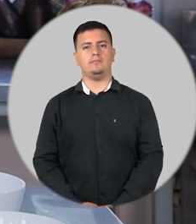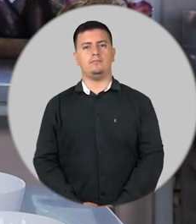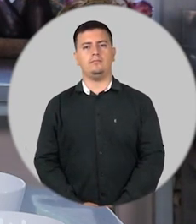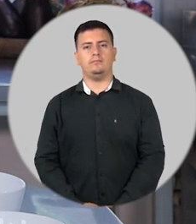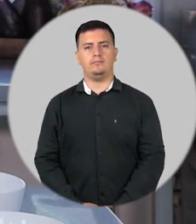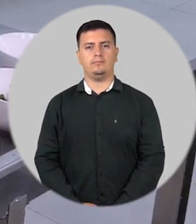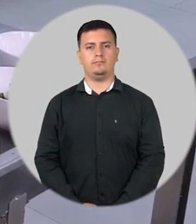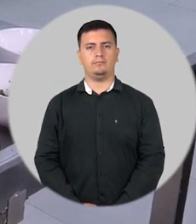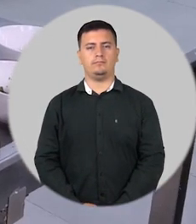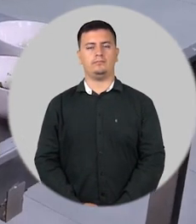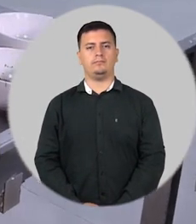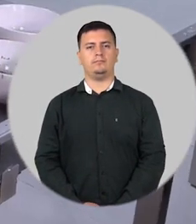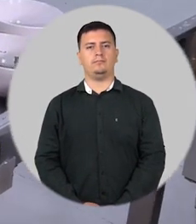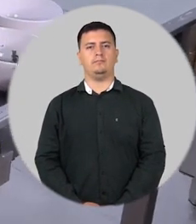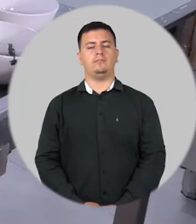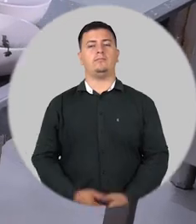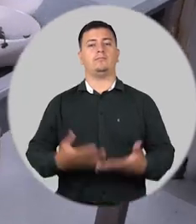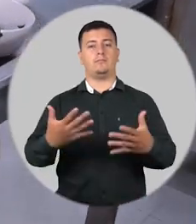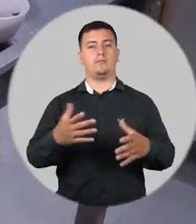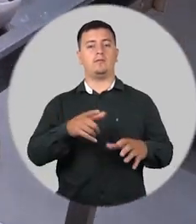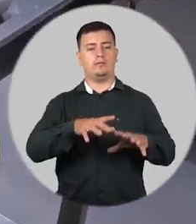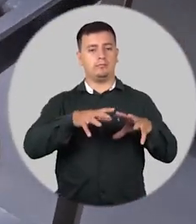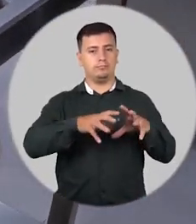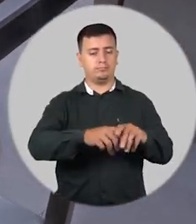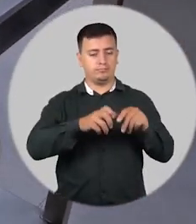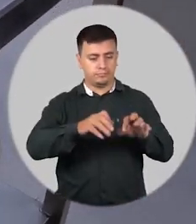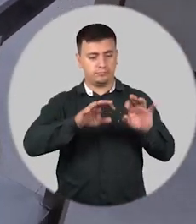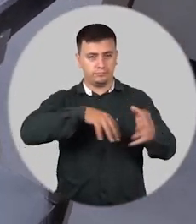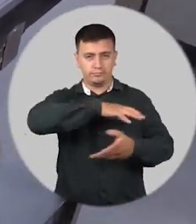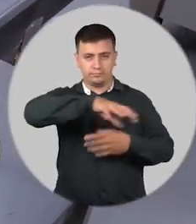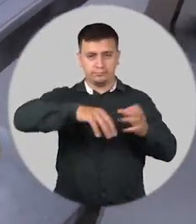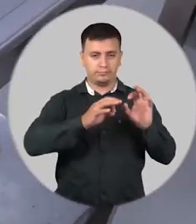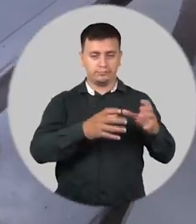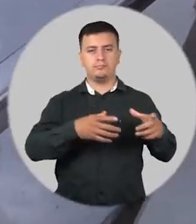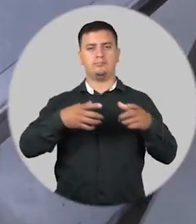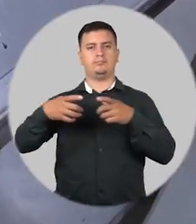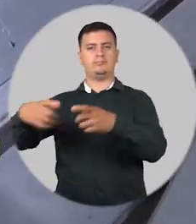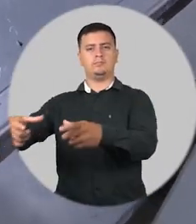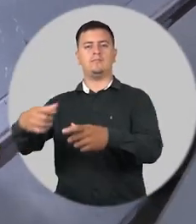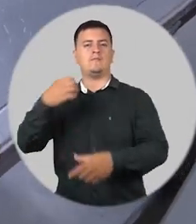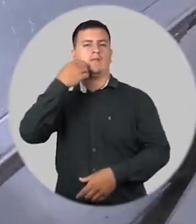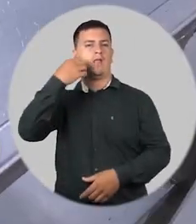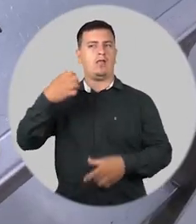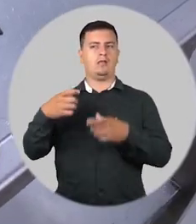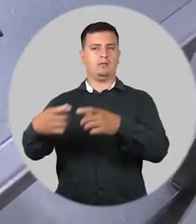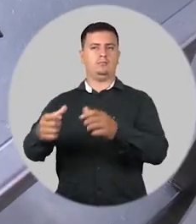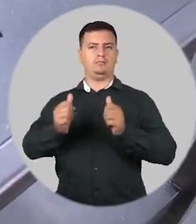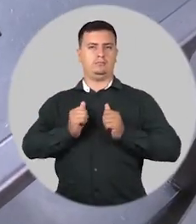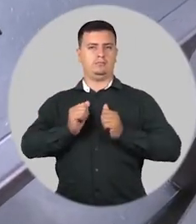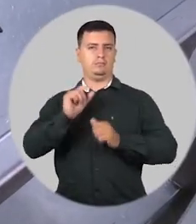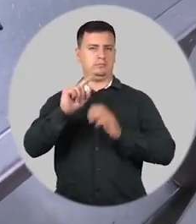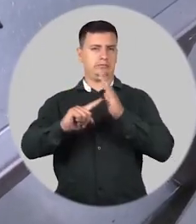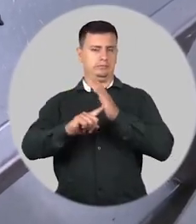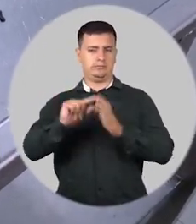Y aquí dejamos macerar en la heladera un ratito para que los condimentos puedan